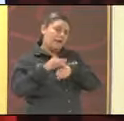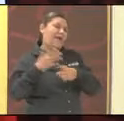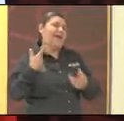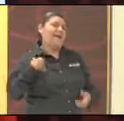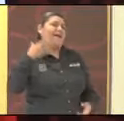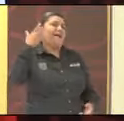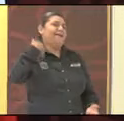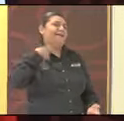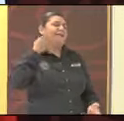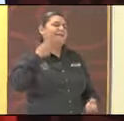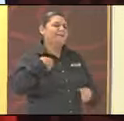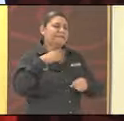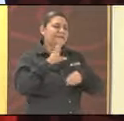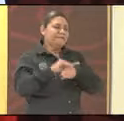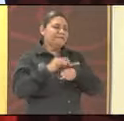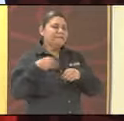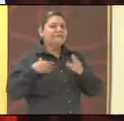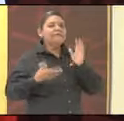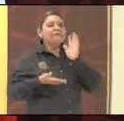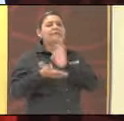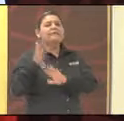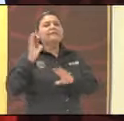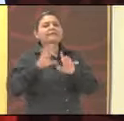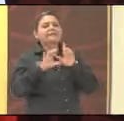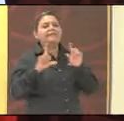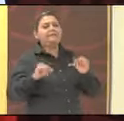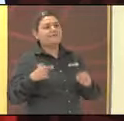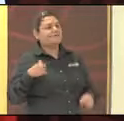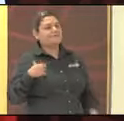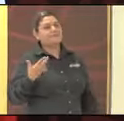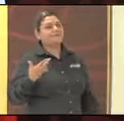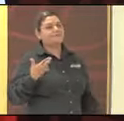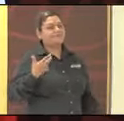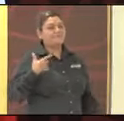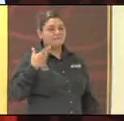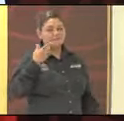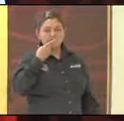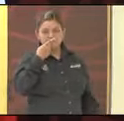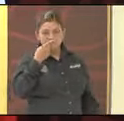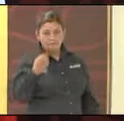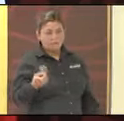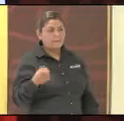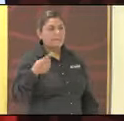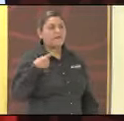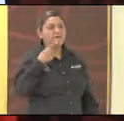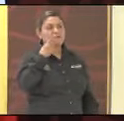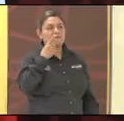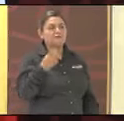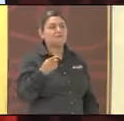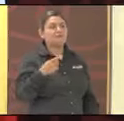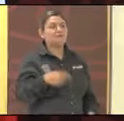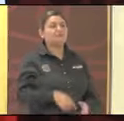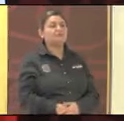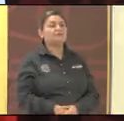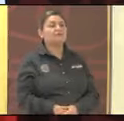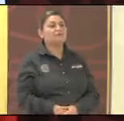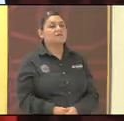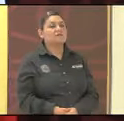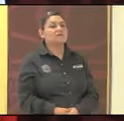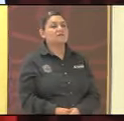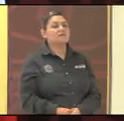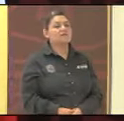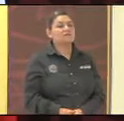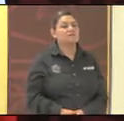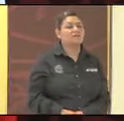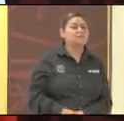solo. Ya me voy a ausentar del país, imagínense, pues tengo que decirles a ellos también. Y